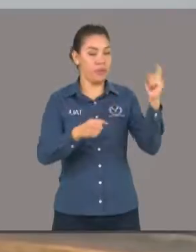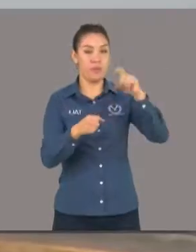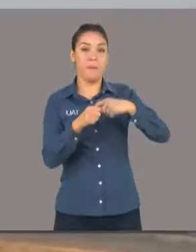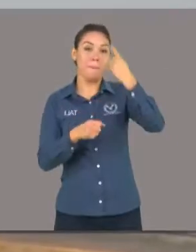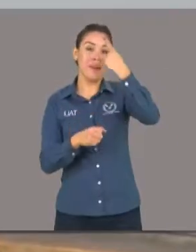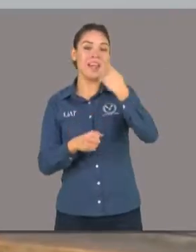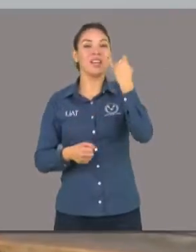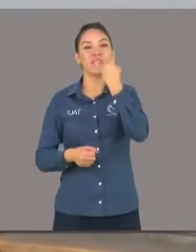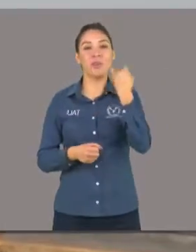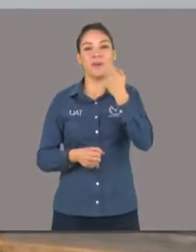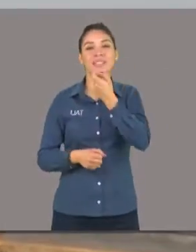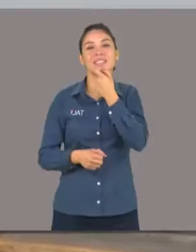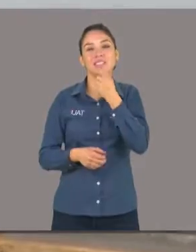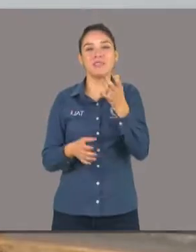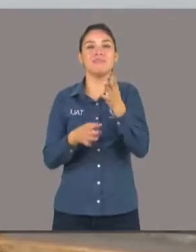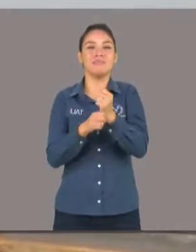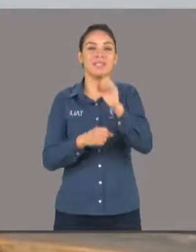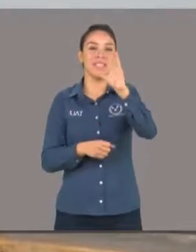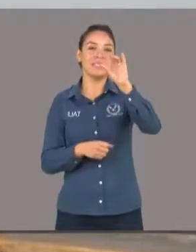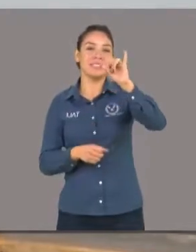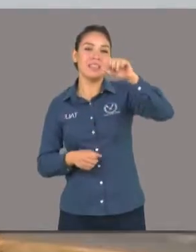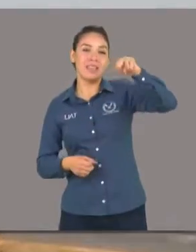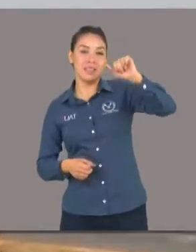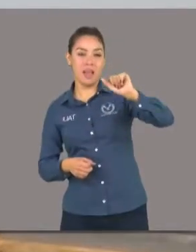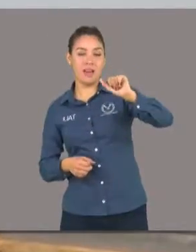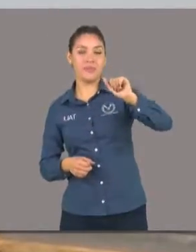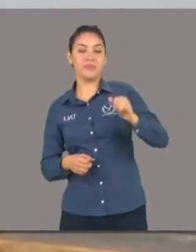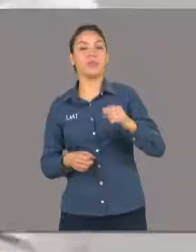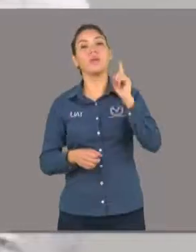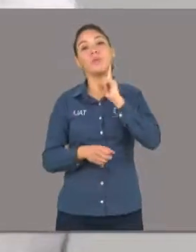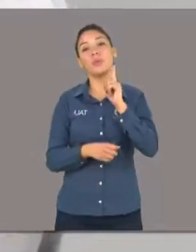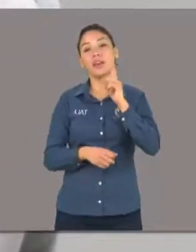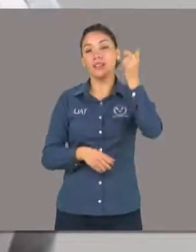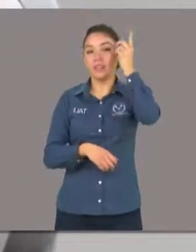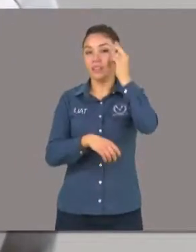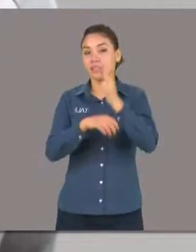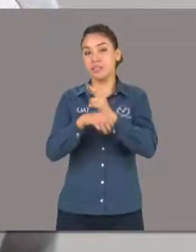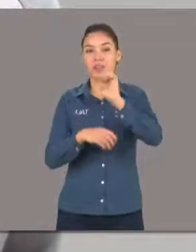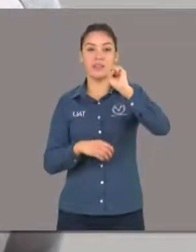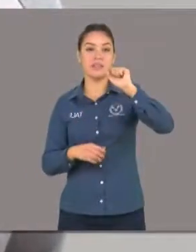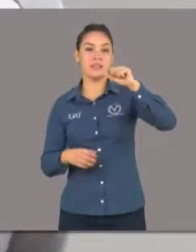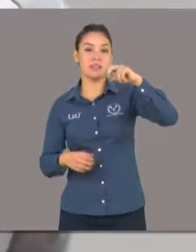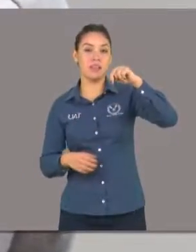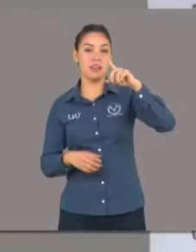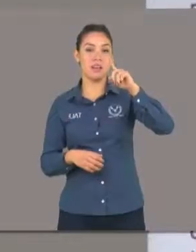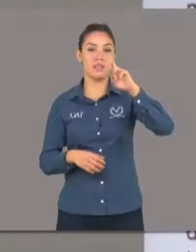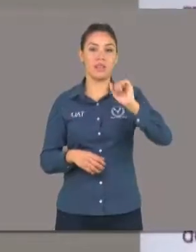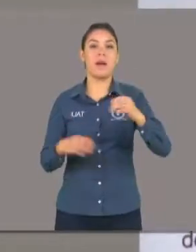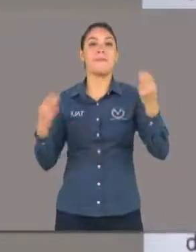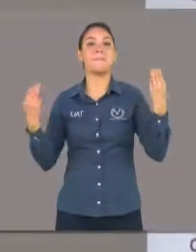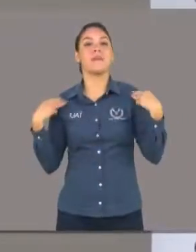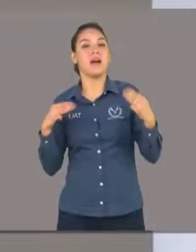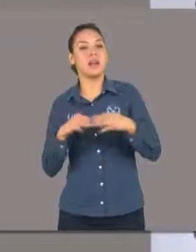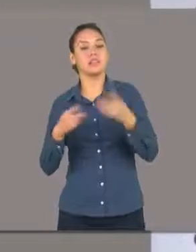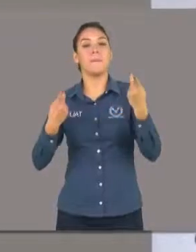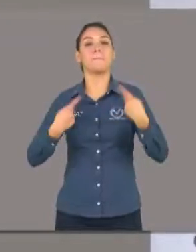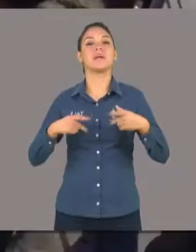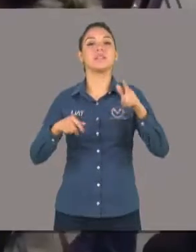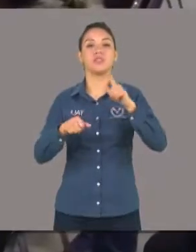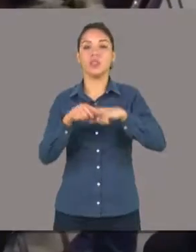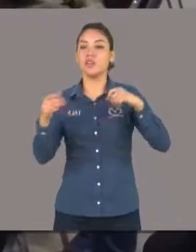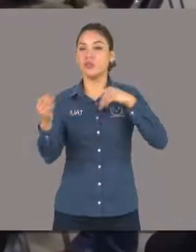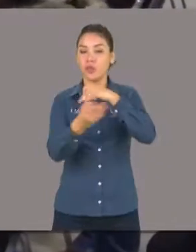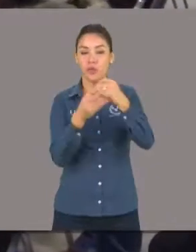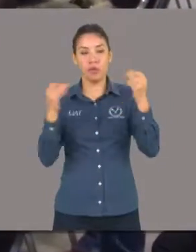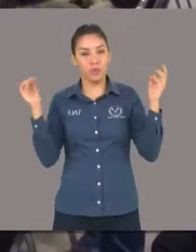al Centro Especializado de Idiomas para Niños y Adolescentes, CEINA, su directora Sandra Padrón, maestros y personal de apoyo,